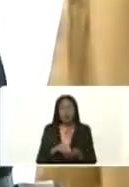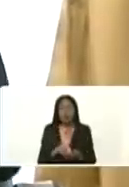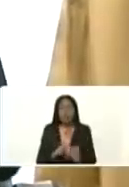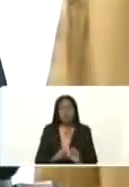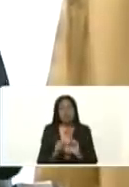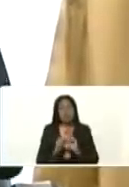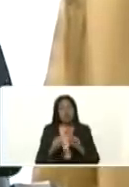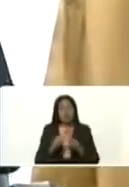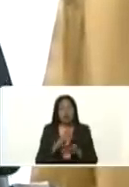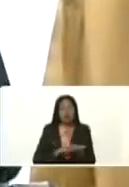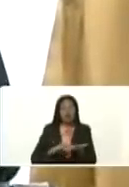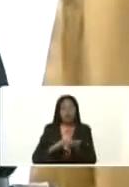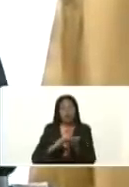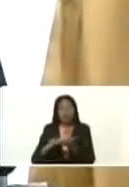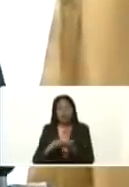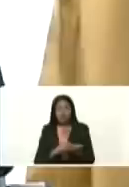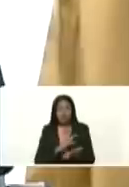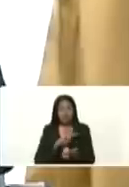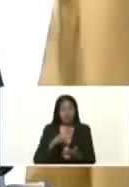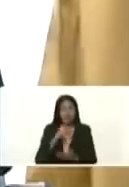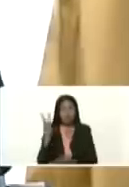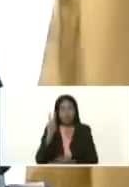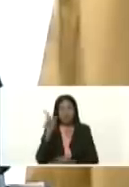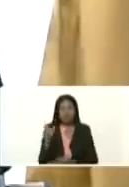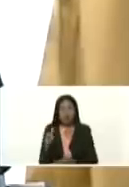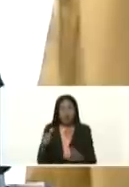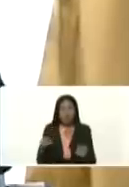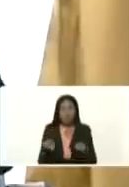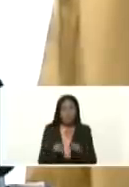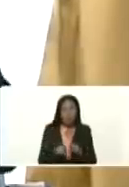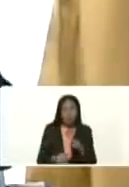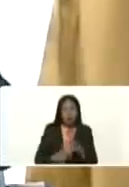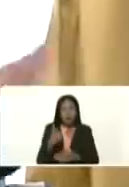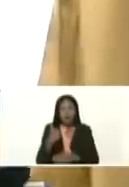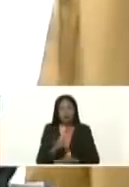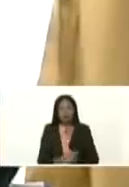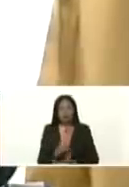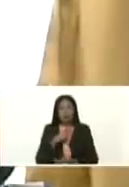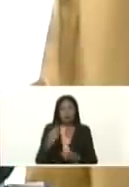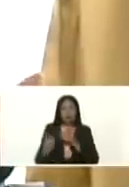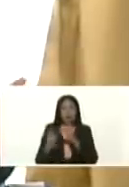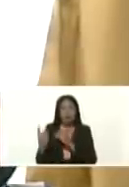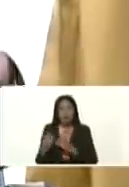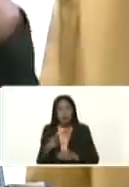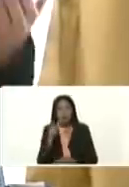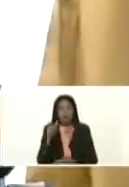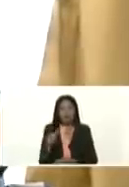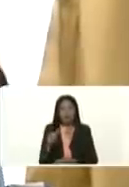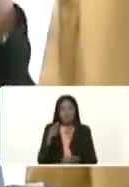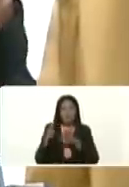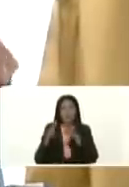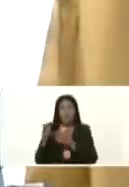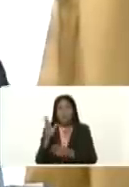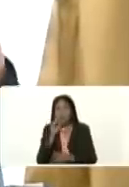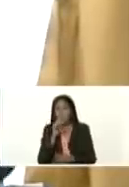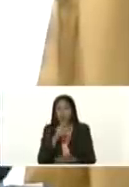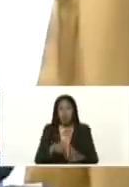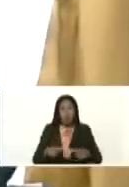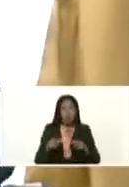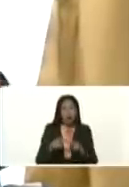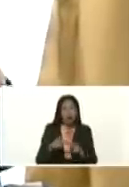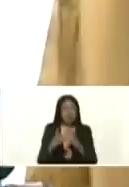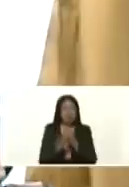avanzar en soluciones para los venezolanos y para todas las venezolanas no estamos dialogando con unos pistoleros estamos dialogando con sectores